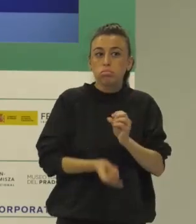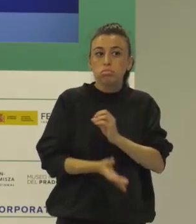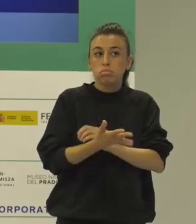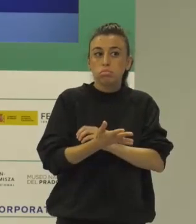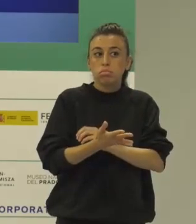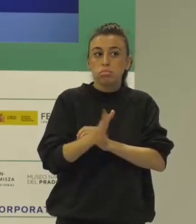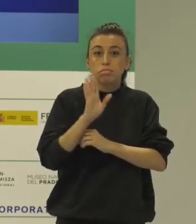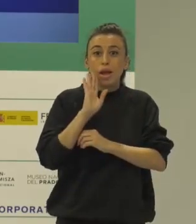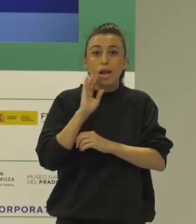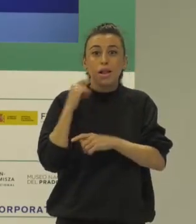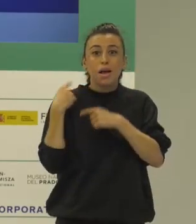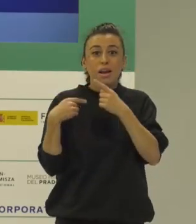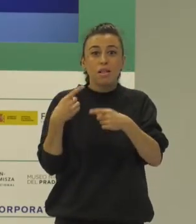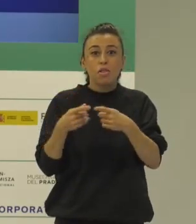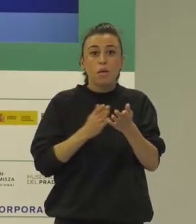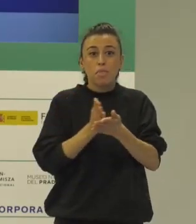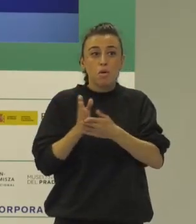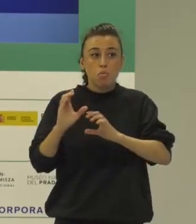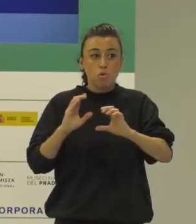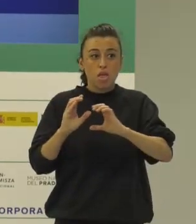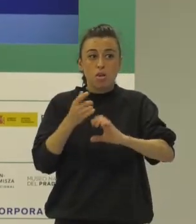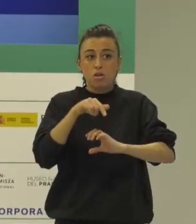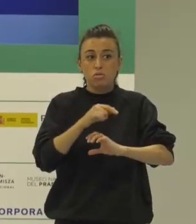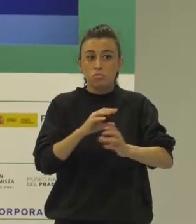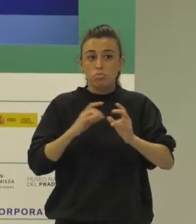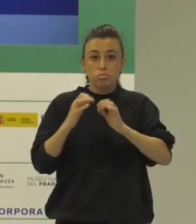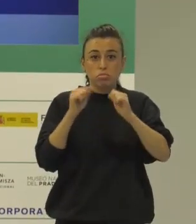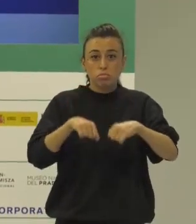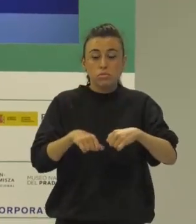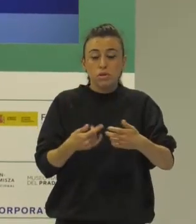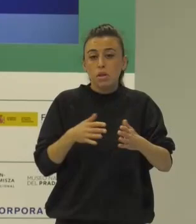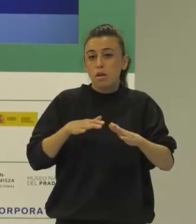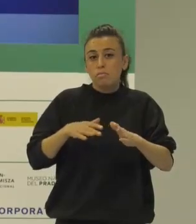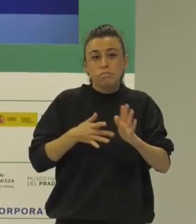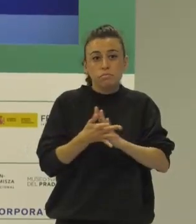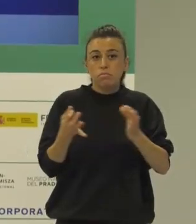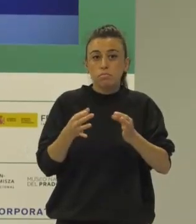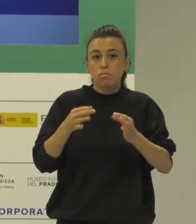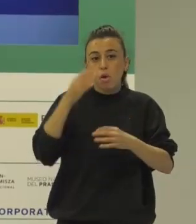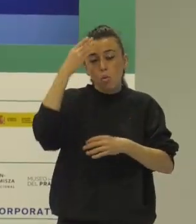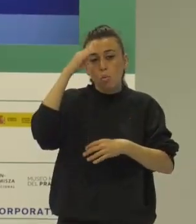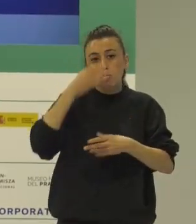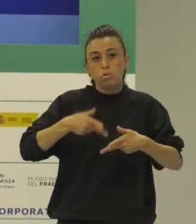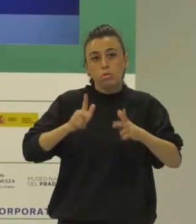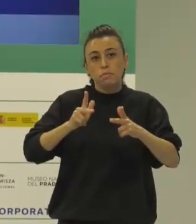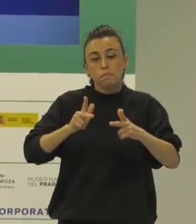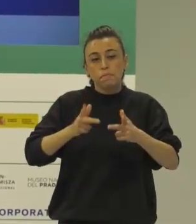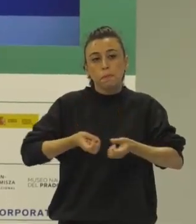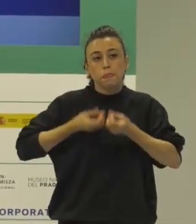esa generación de medios de comunicación. Entonces, básicamente, en Cuba no hay libertad de expresión, en Cuba no hay libertad de prensa, y hacer